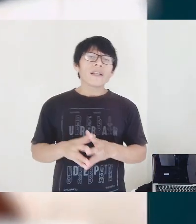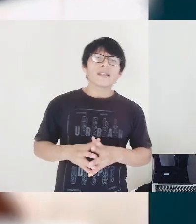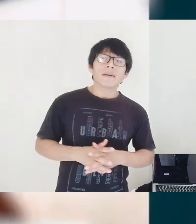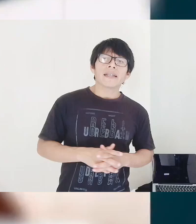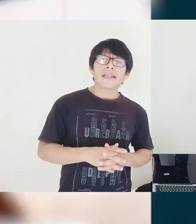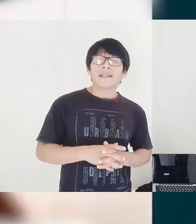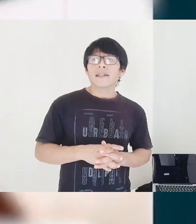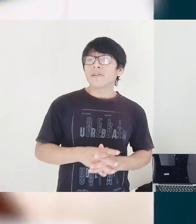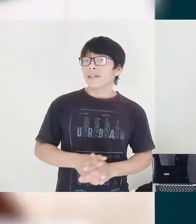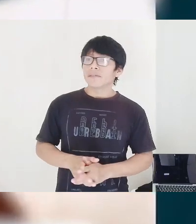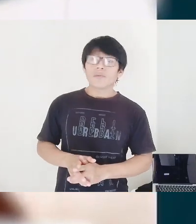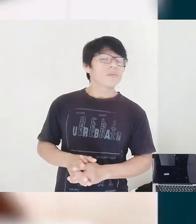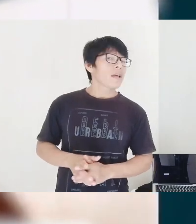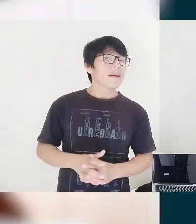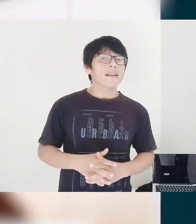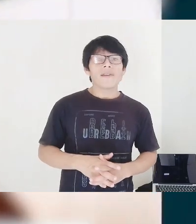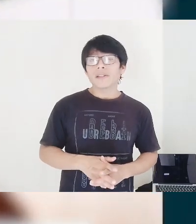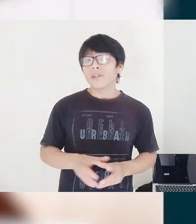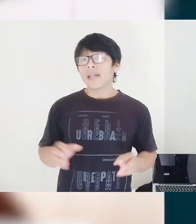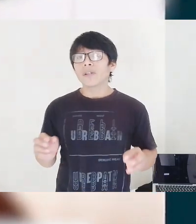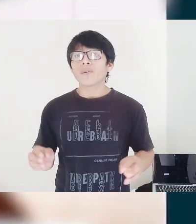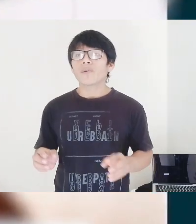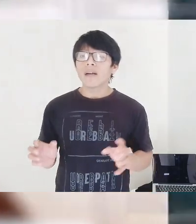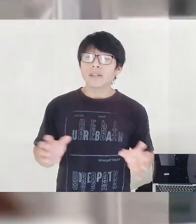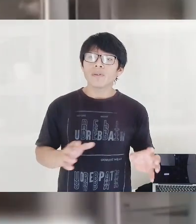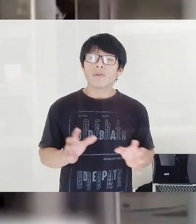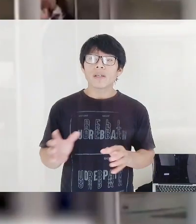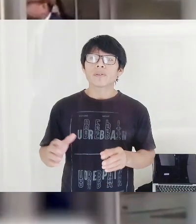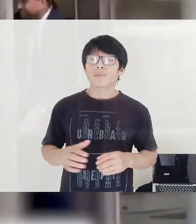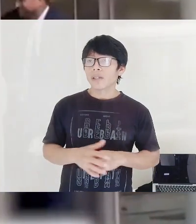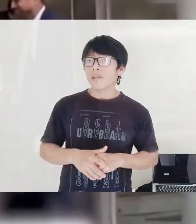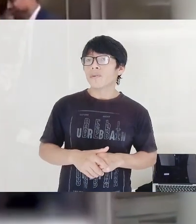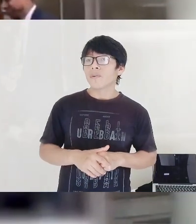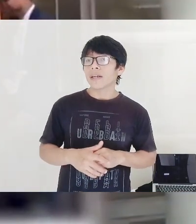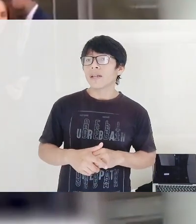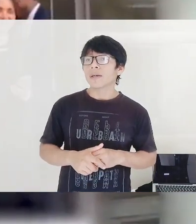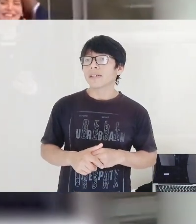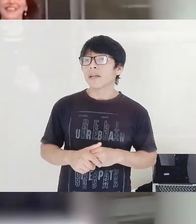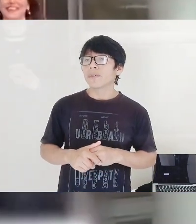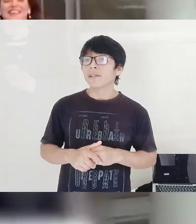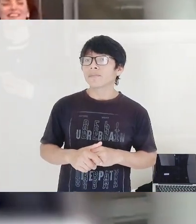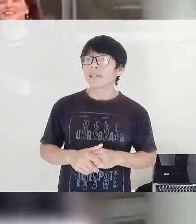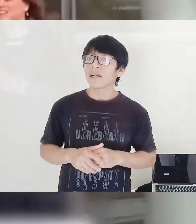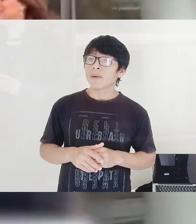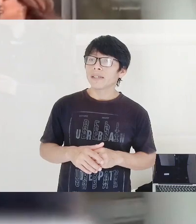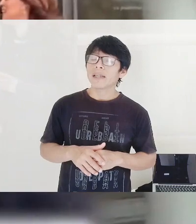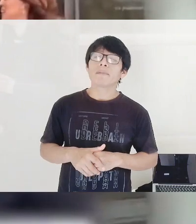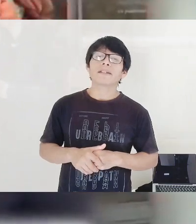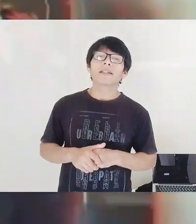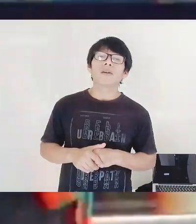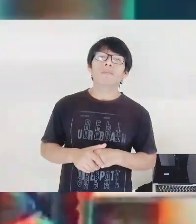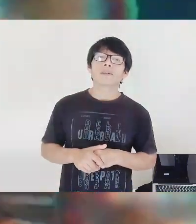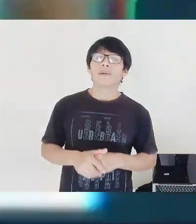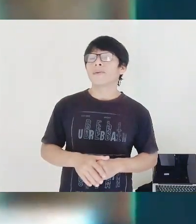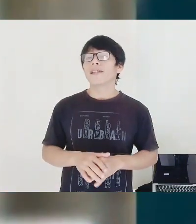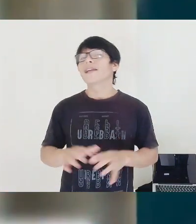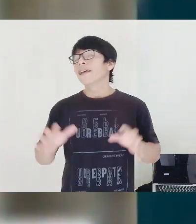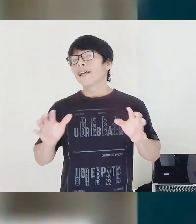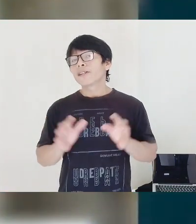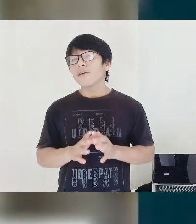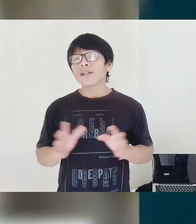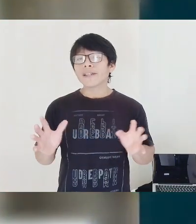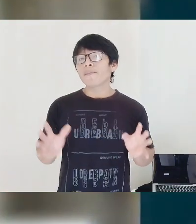en conferencia mañanera, señores, un tema de reflexión en torno a esto, a lo que sucedió con Genaro García Luna, que el cual el presidente López